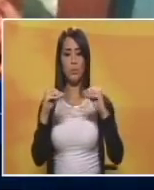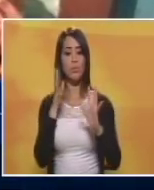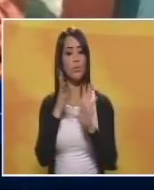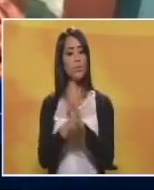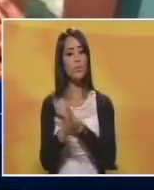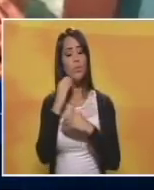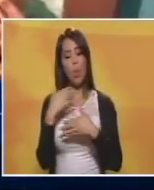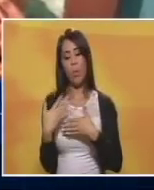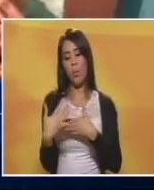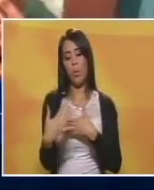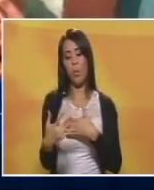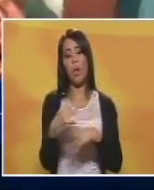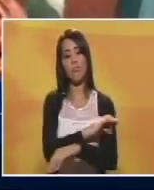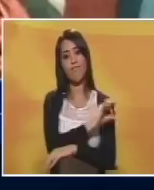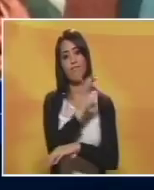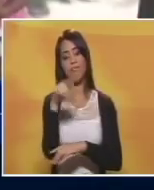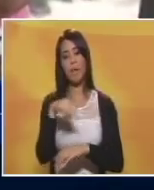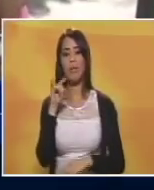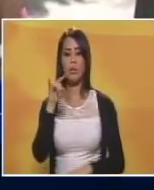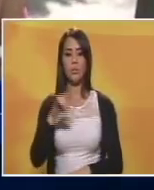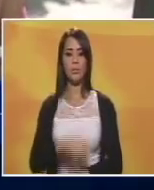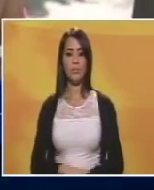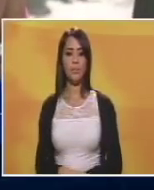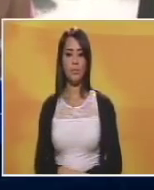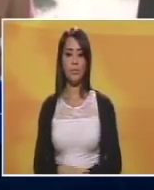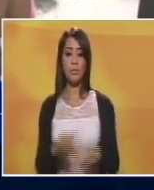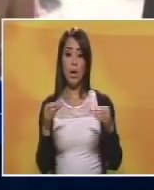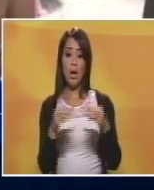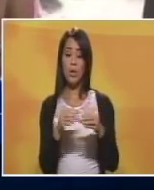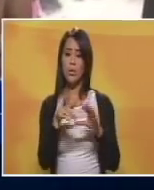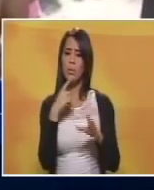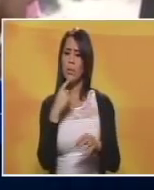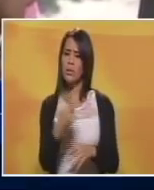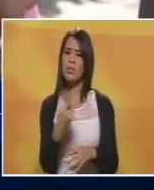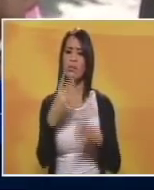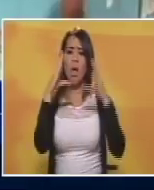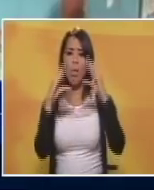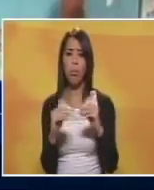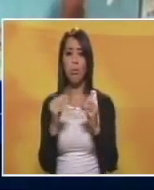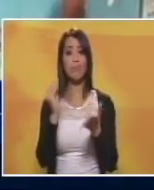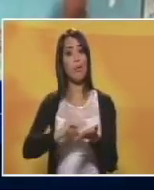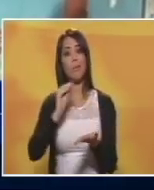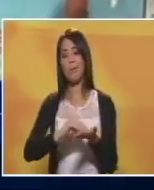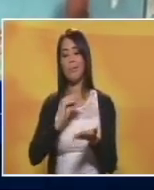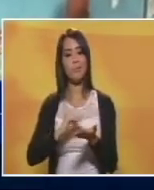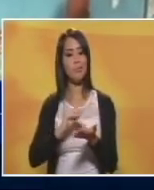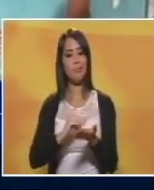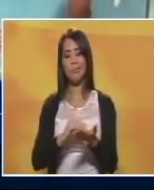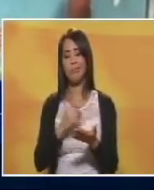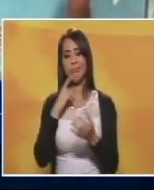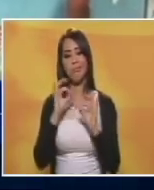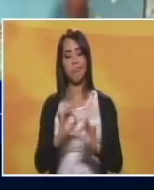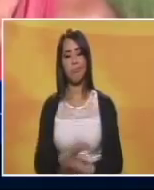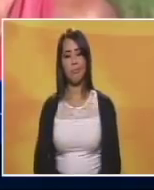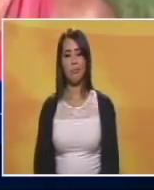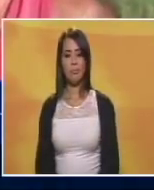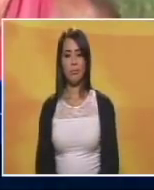se extendió hasta la mañana de este lunes. La colectividad manifiesta que los apagones son cada vez más constantes y